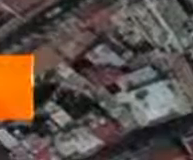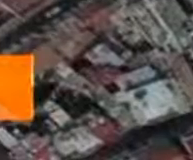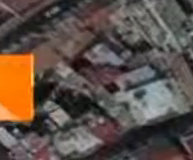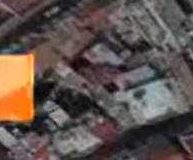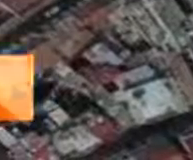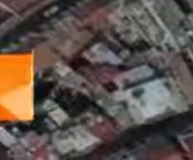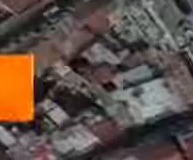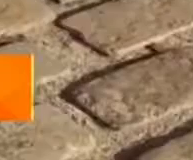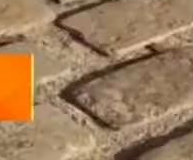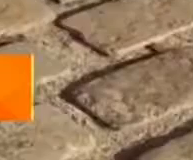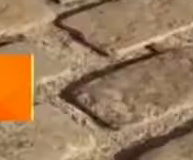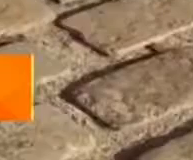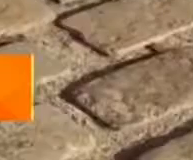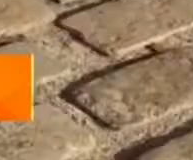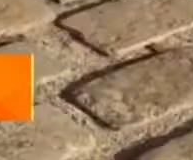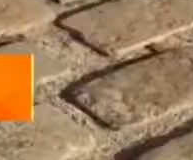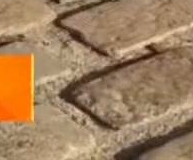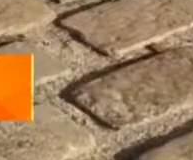Tinajones, vamos allá.